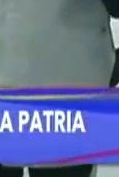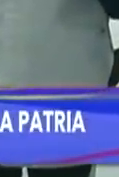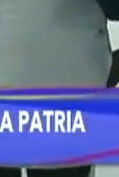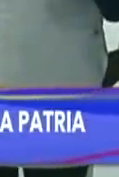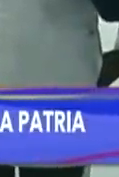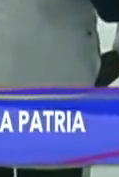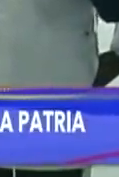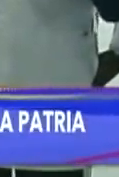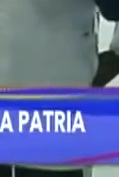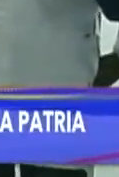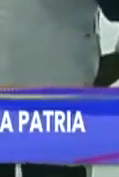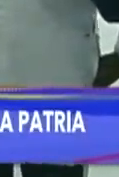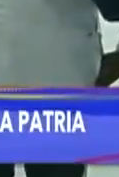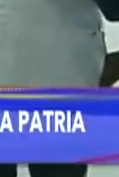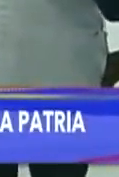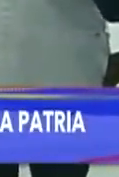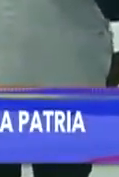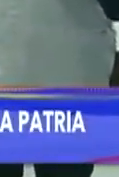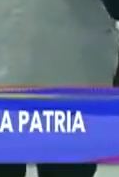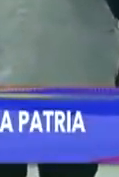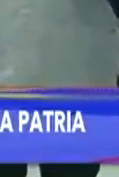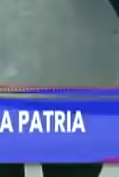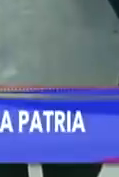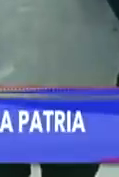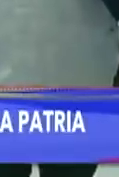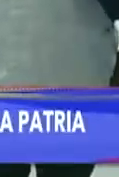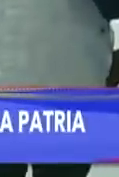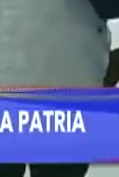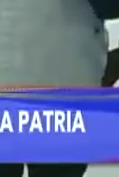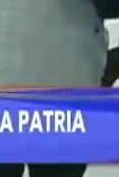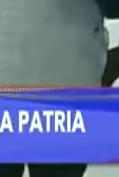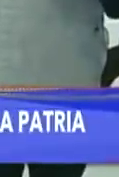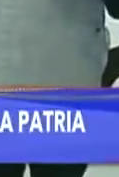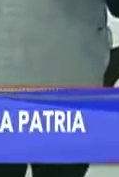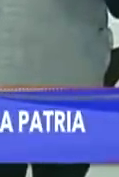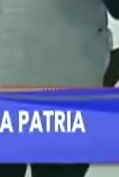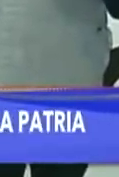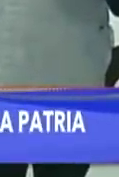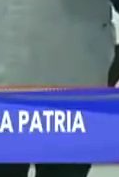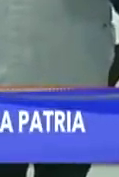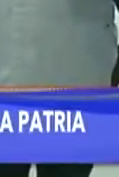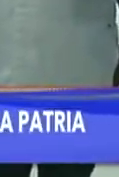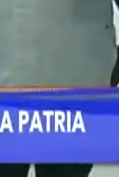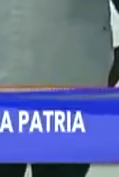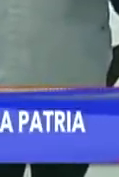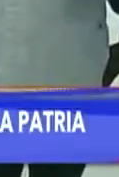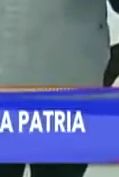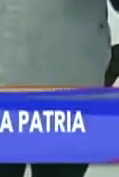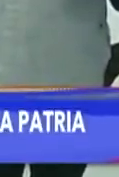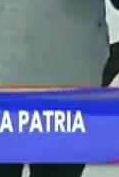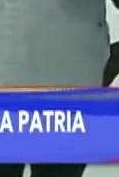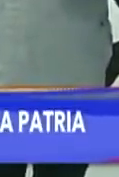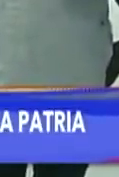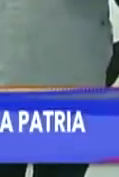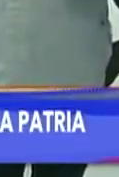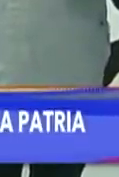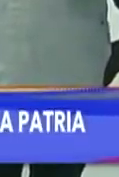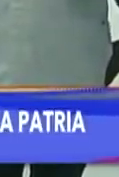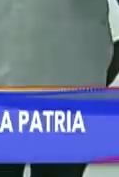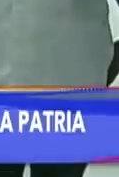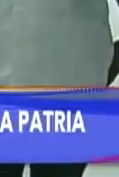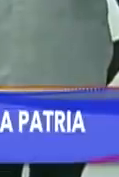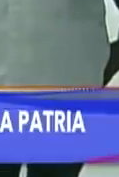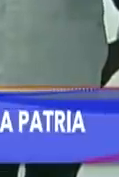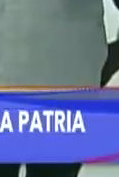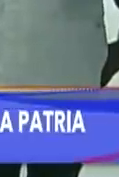el acto quirúrgico. También estamos estrenando un equipo, un monitor que nos permite monitorear lo que es